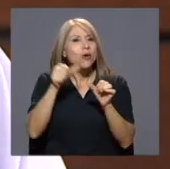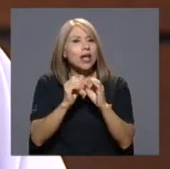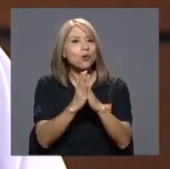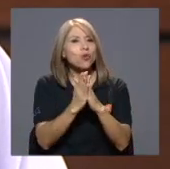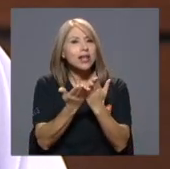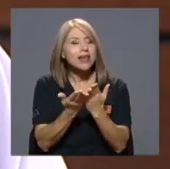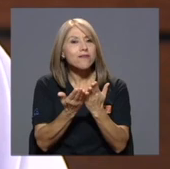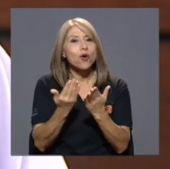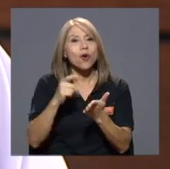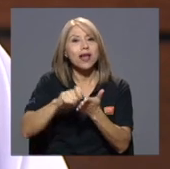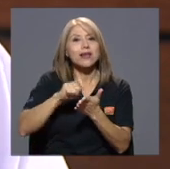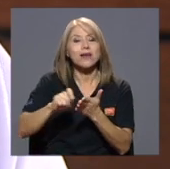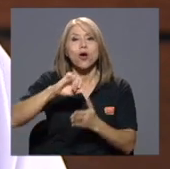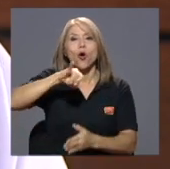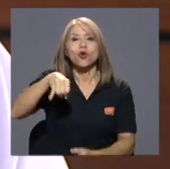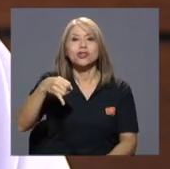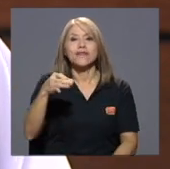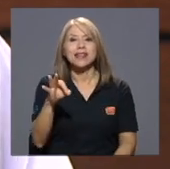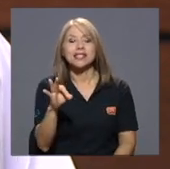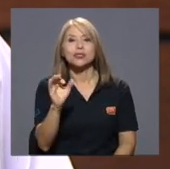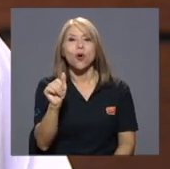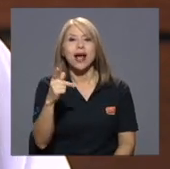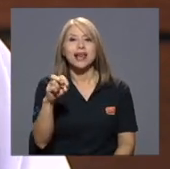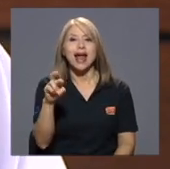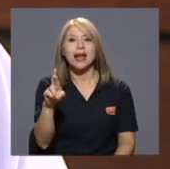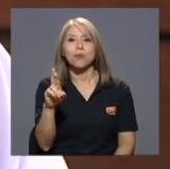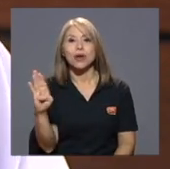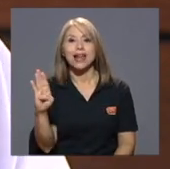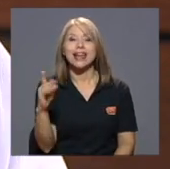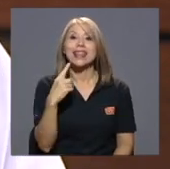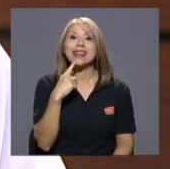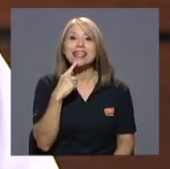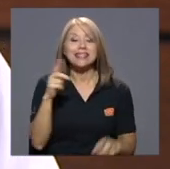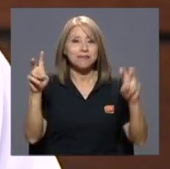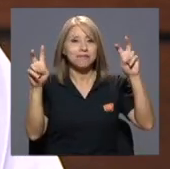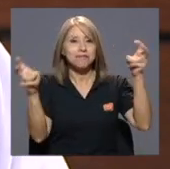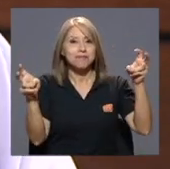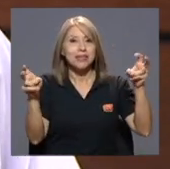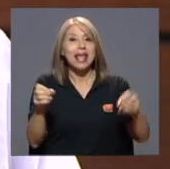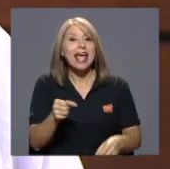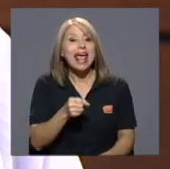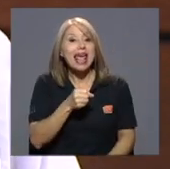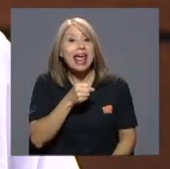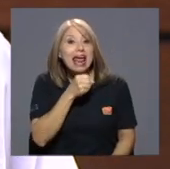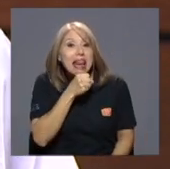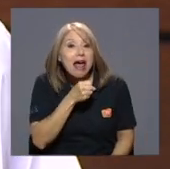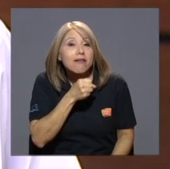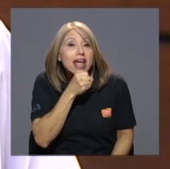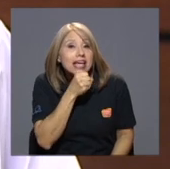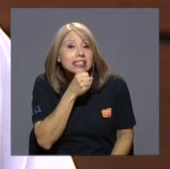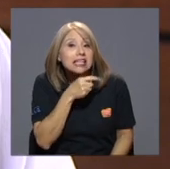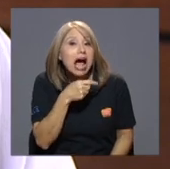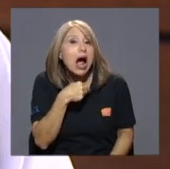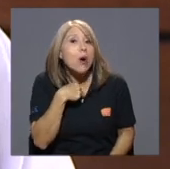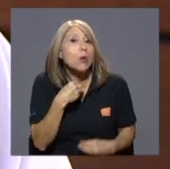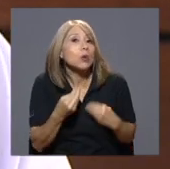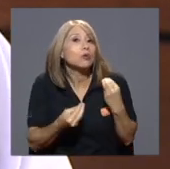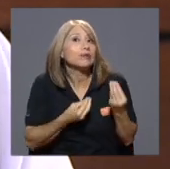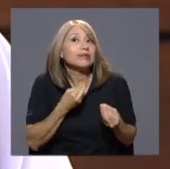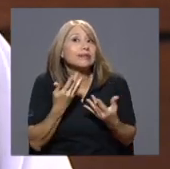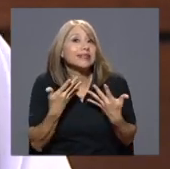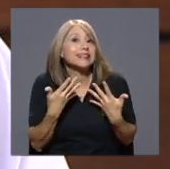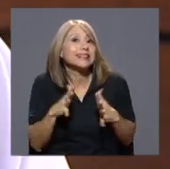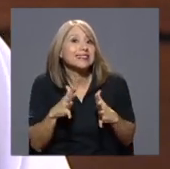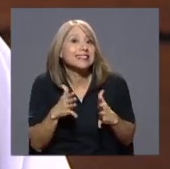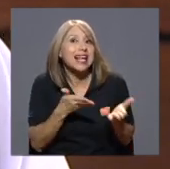conocido de José Francisco Aguilar Bulgarelli, donde decía que en la vejez a uno se lo llevaba quien lo trajo, ¿verdad? Porque esa es parte